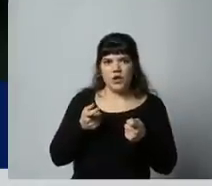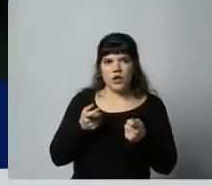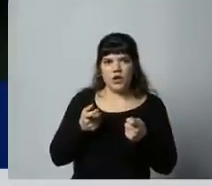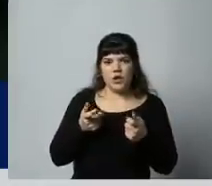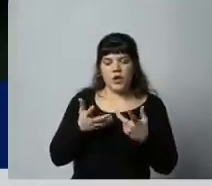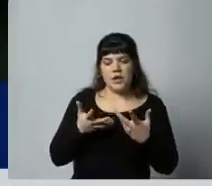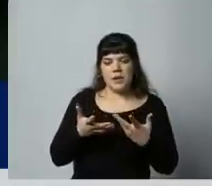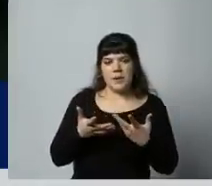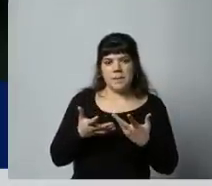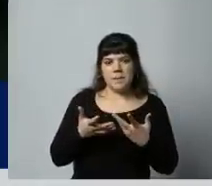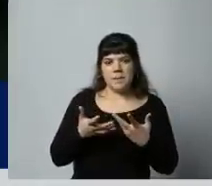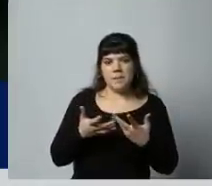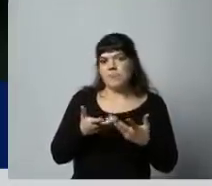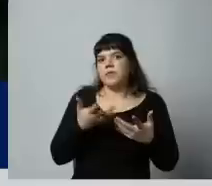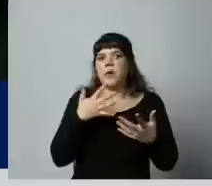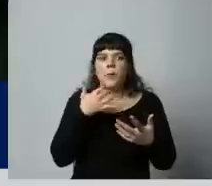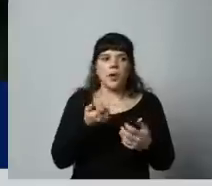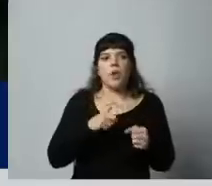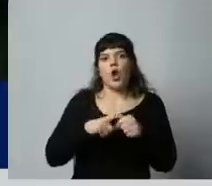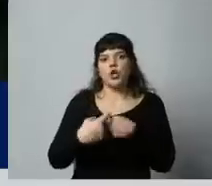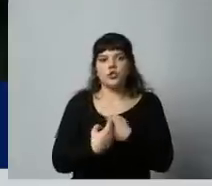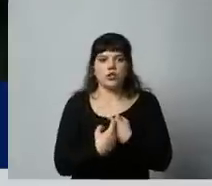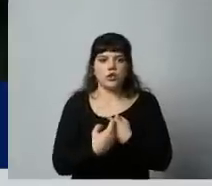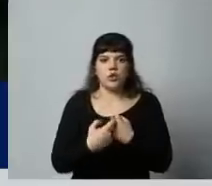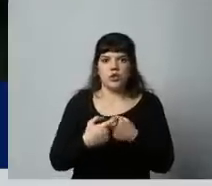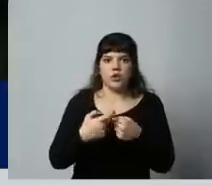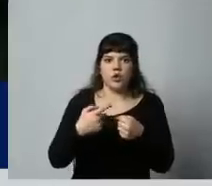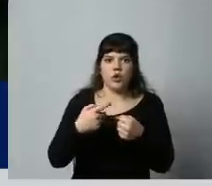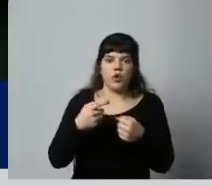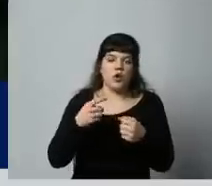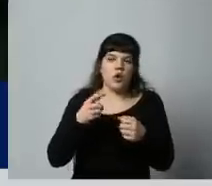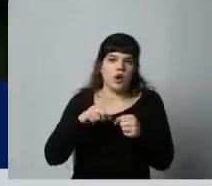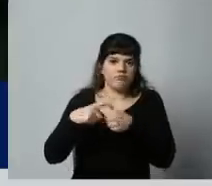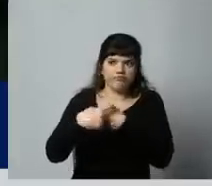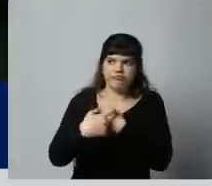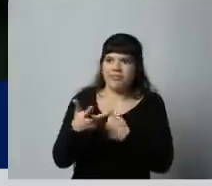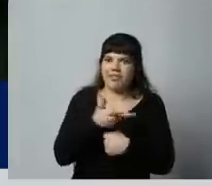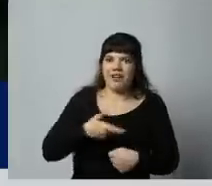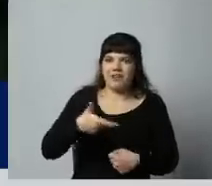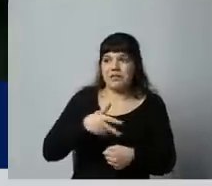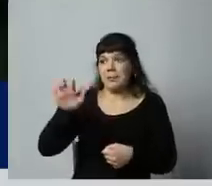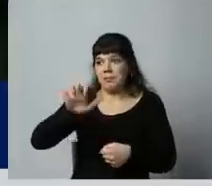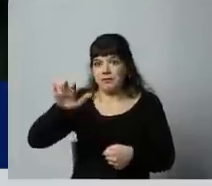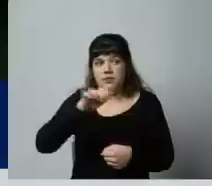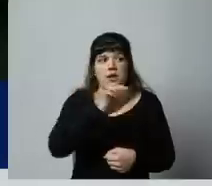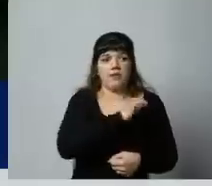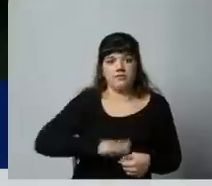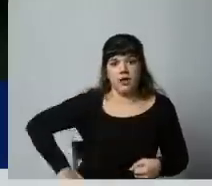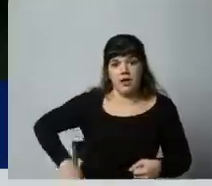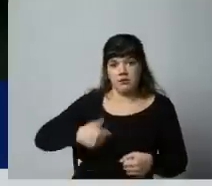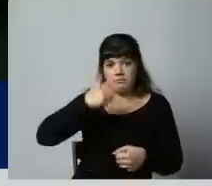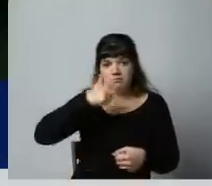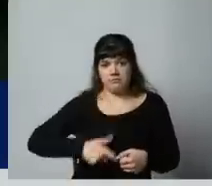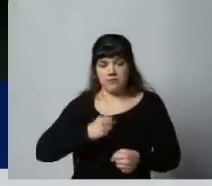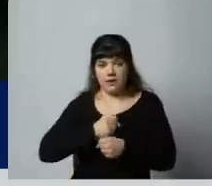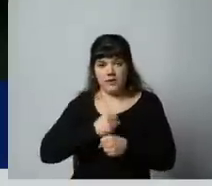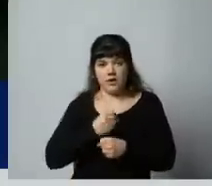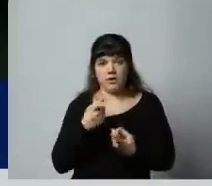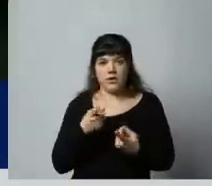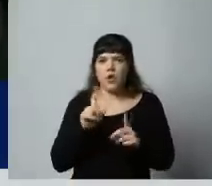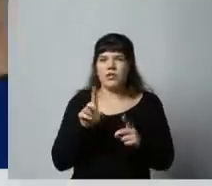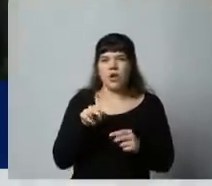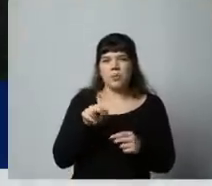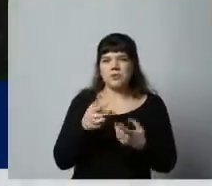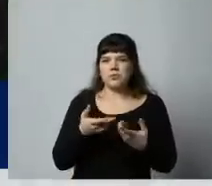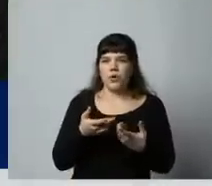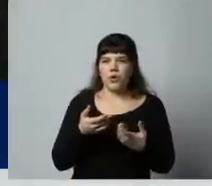de el consejo superior tripartito es que no es lo mismo para los trabajadores discutir como están ahora con el